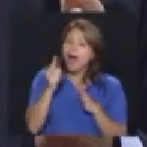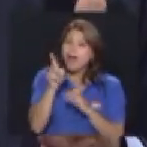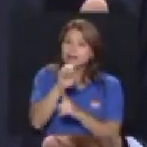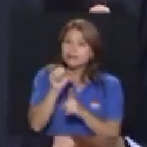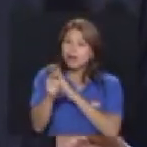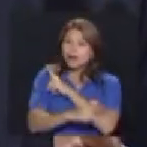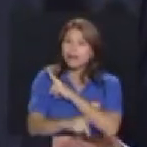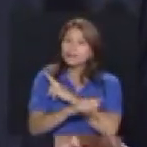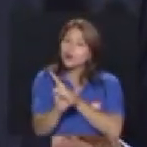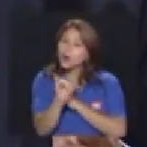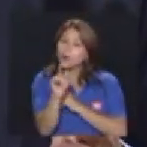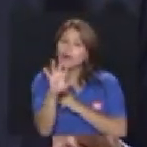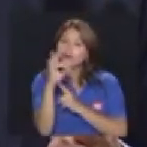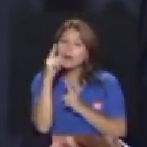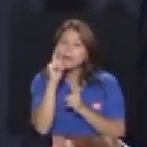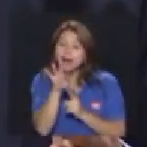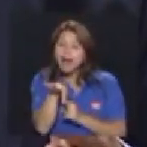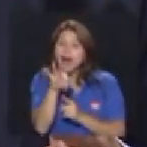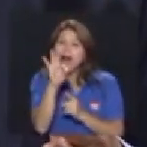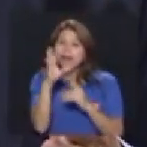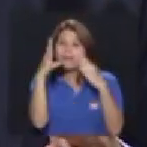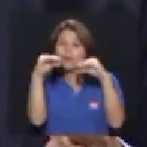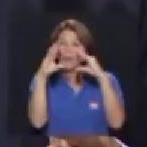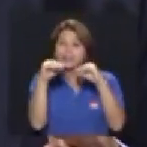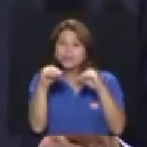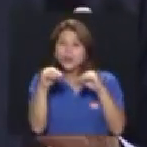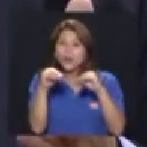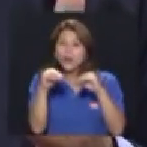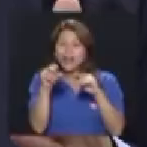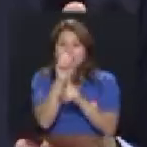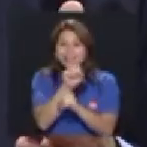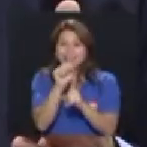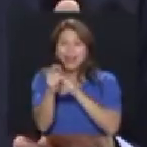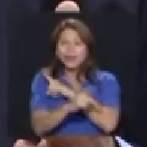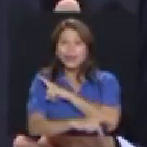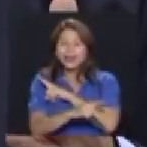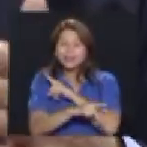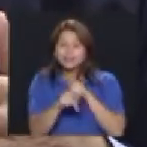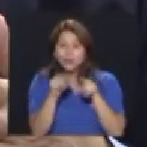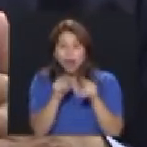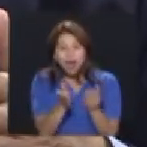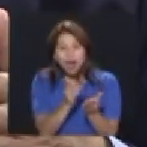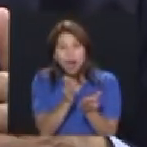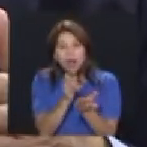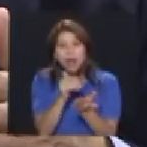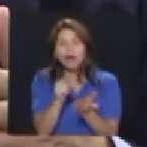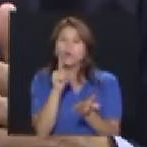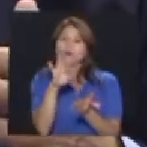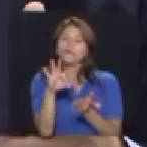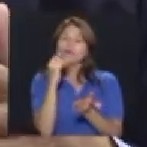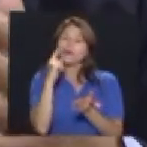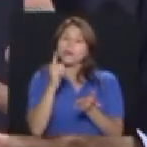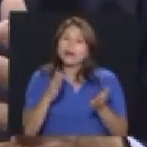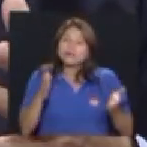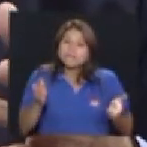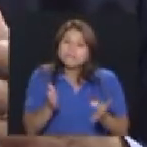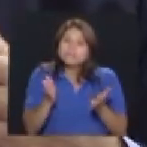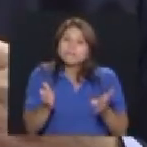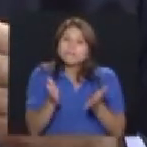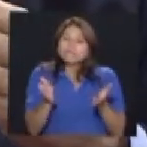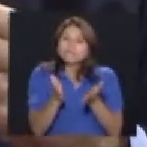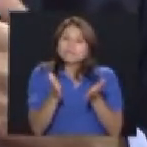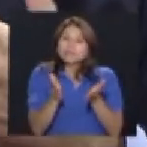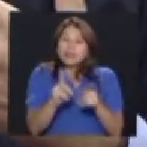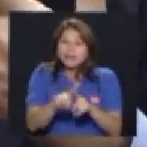encontrara en el Estado de la Nación una fuente de inspiración, de deliberaciones que finalmente